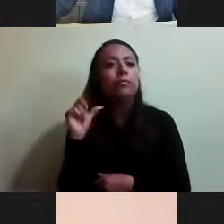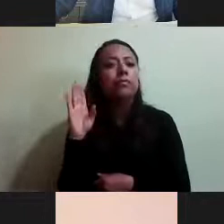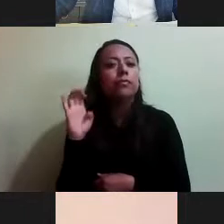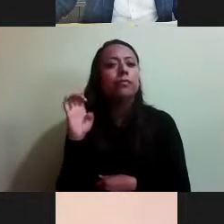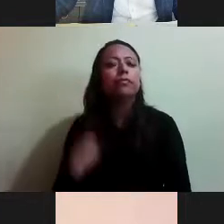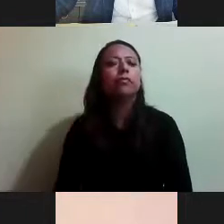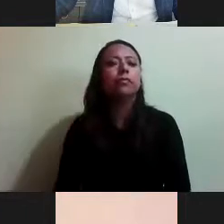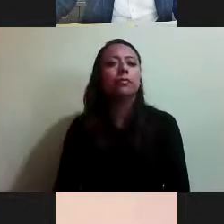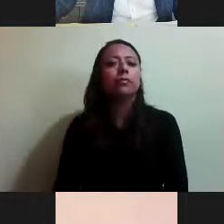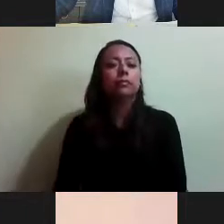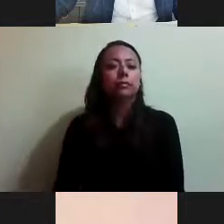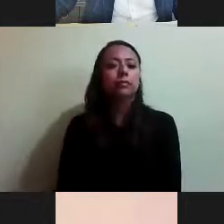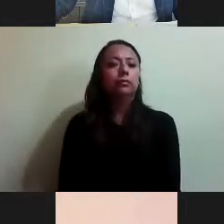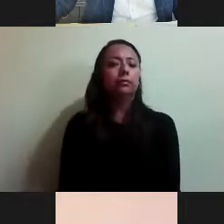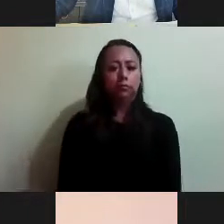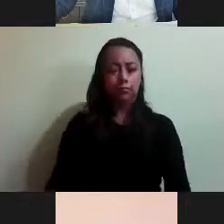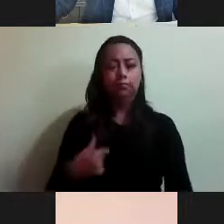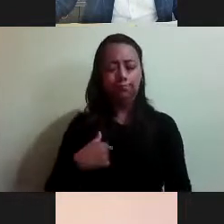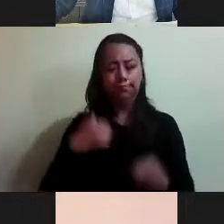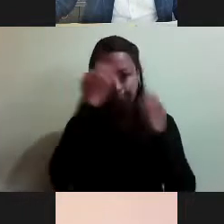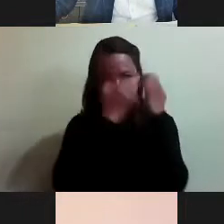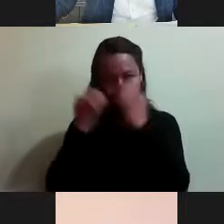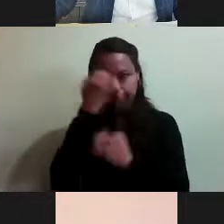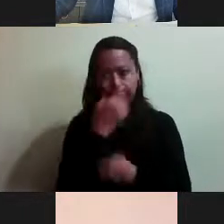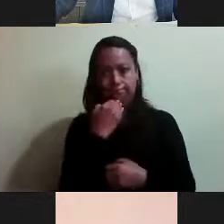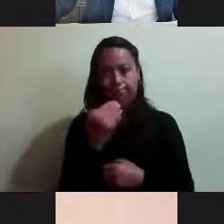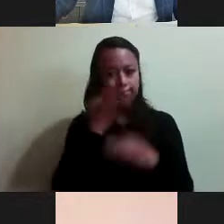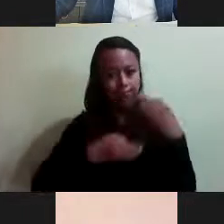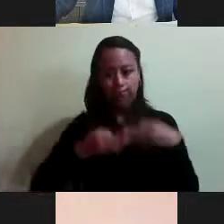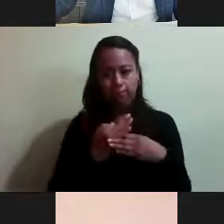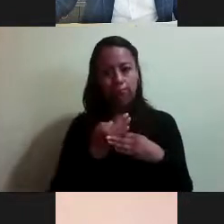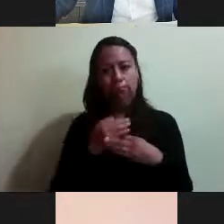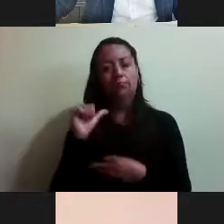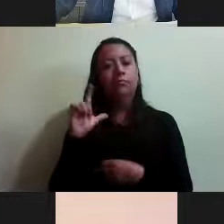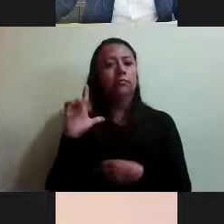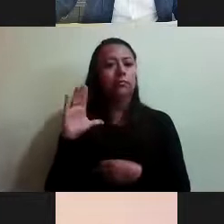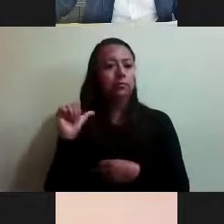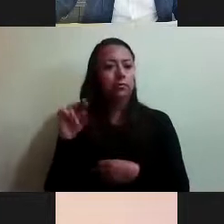Sí, analizaremos bien todos los alcances.